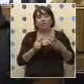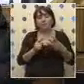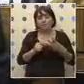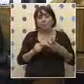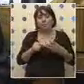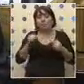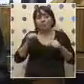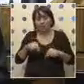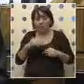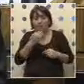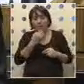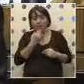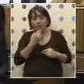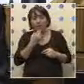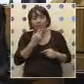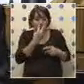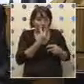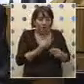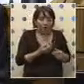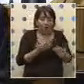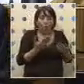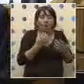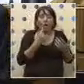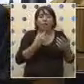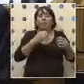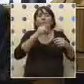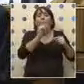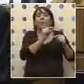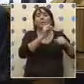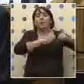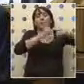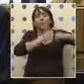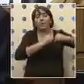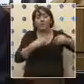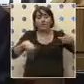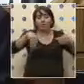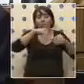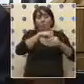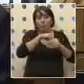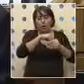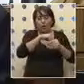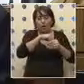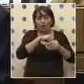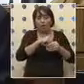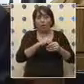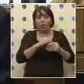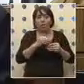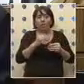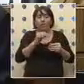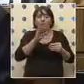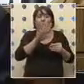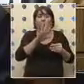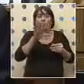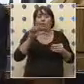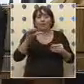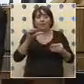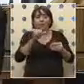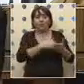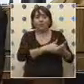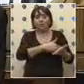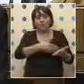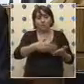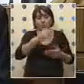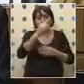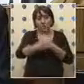aquí también definamos las pequeñas empresas como la OCDE. Y por último, incorporar un monto fijo de hasta 56 millones anuales,